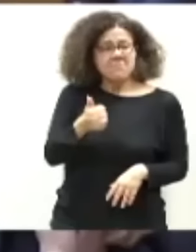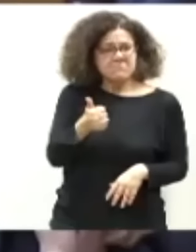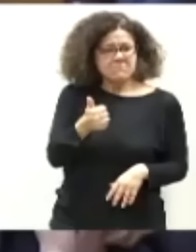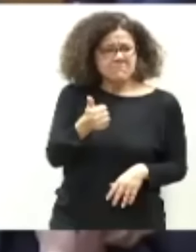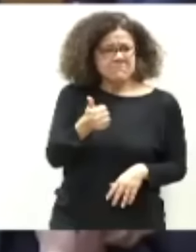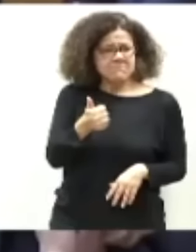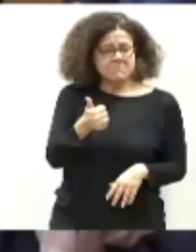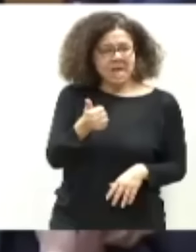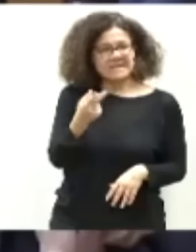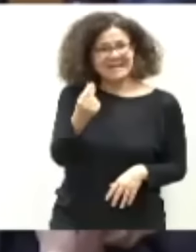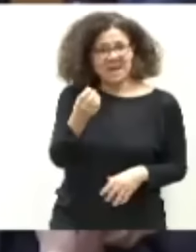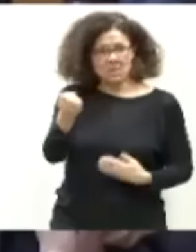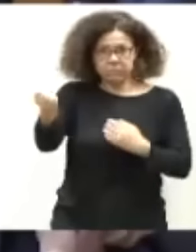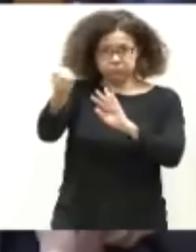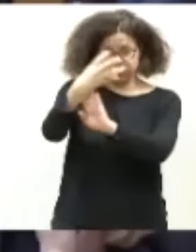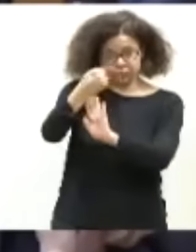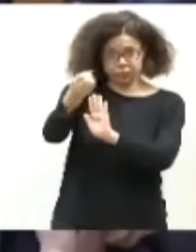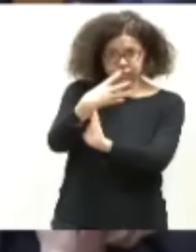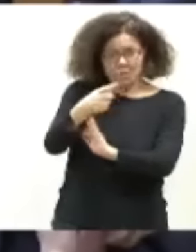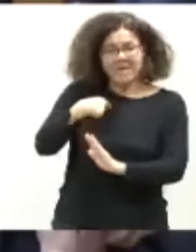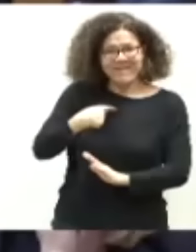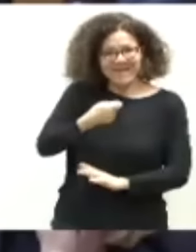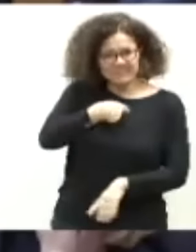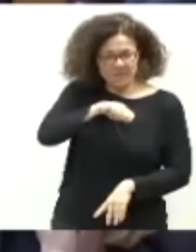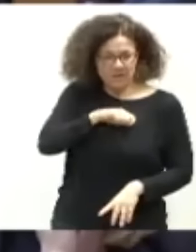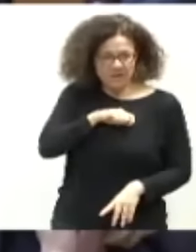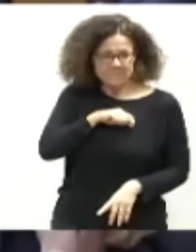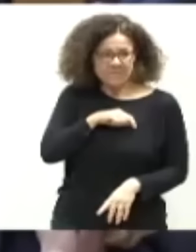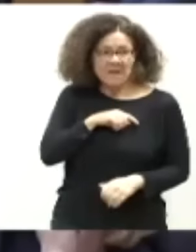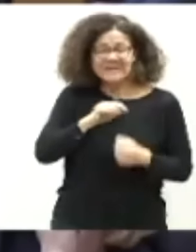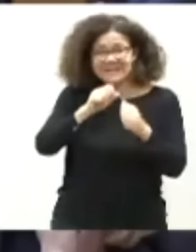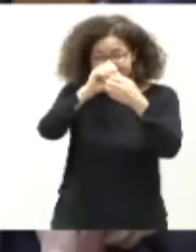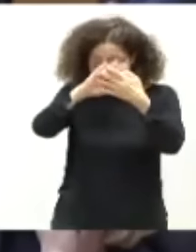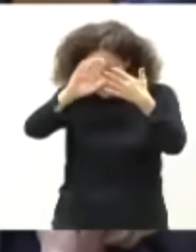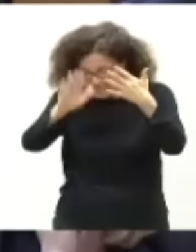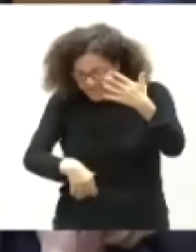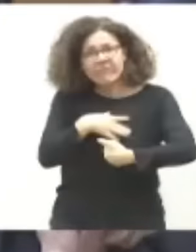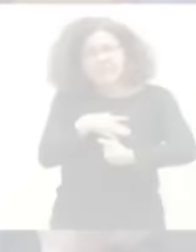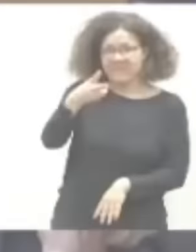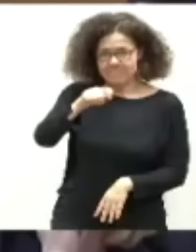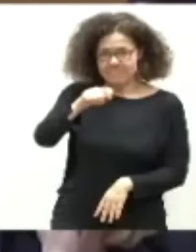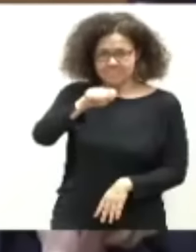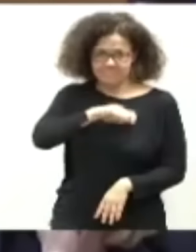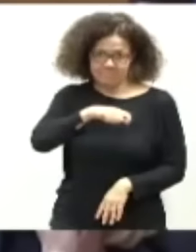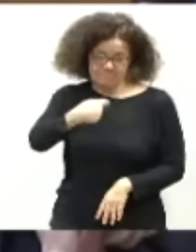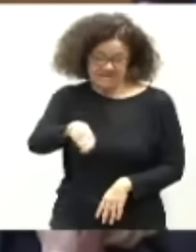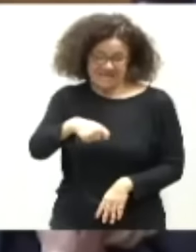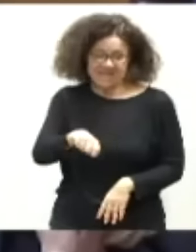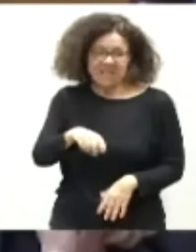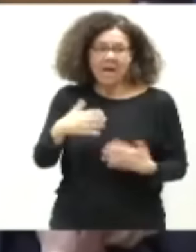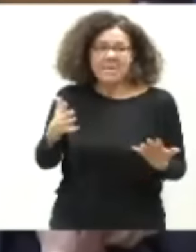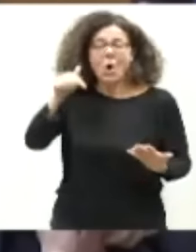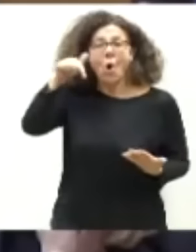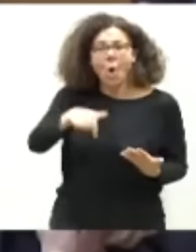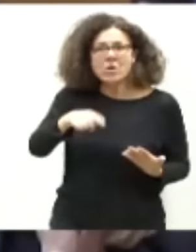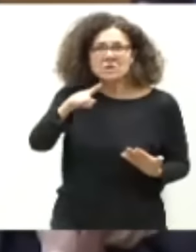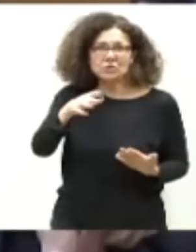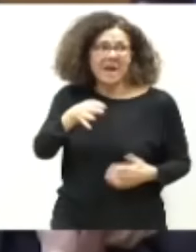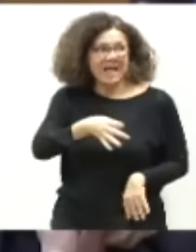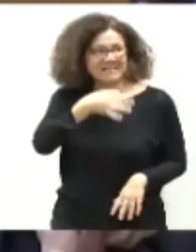inversión extranjera en España, en el que está a la cola en el ranking en fondos de inversión, en el que hoy es una